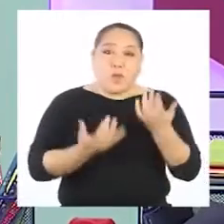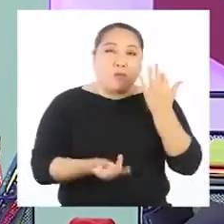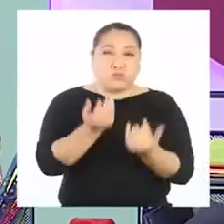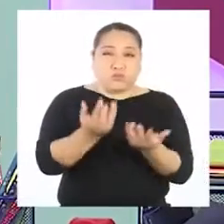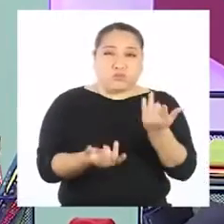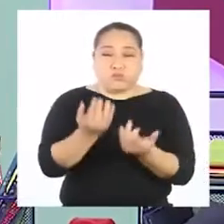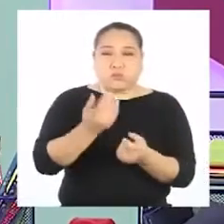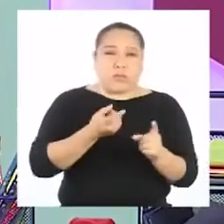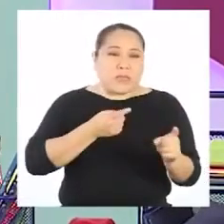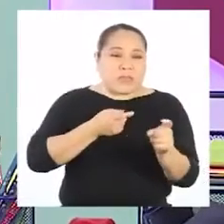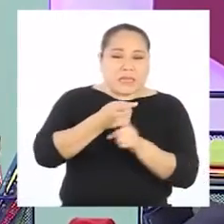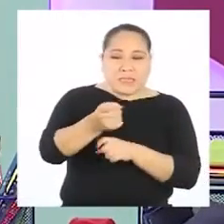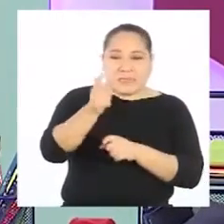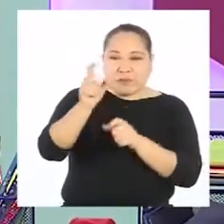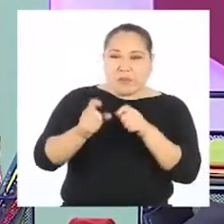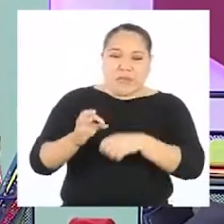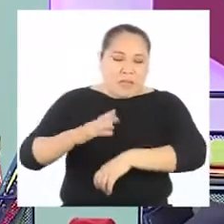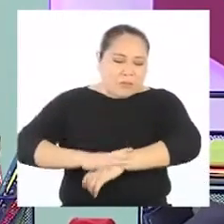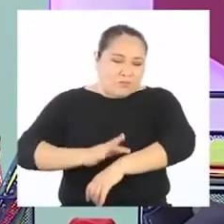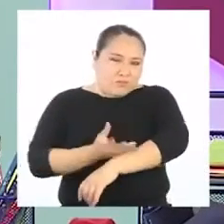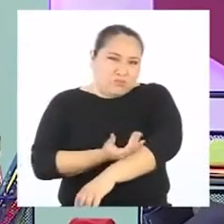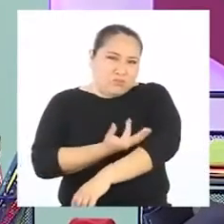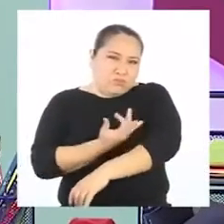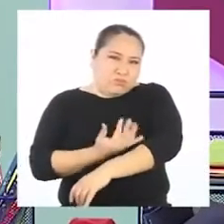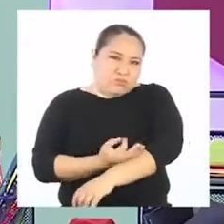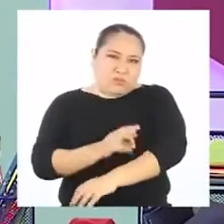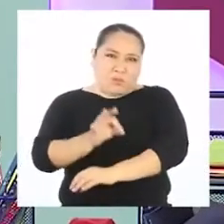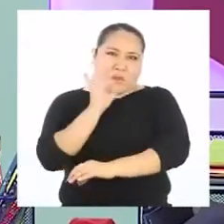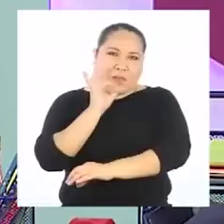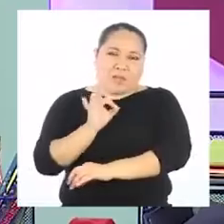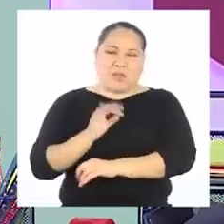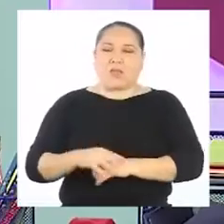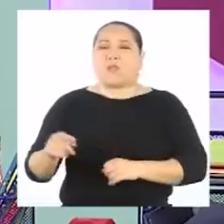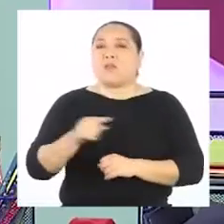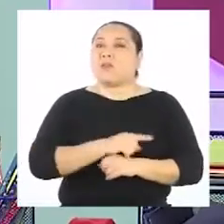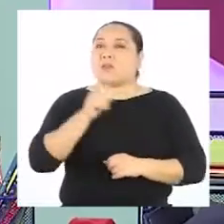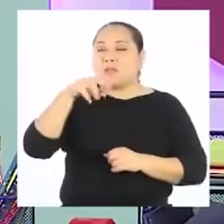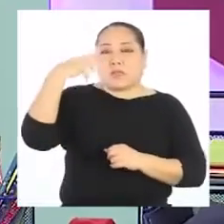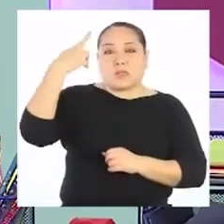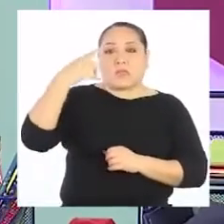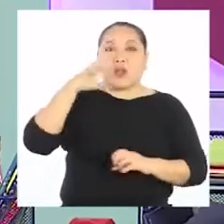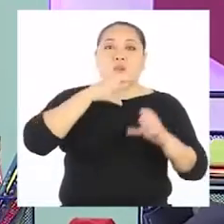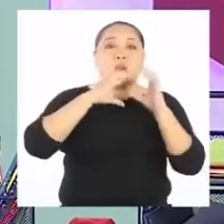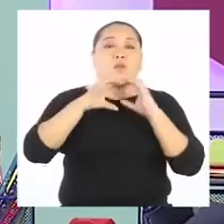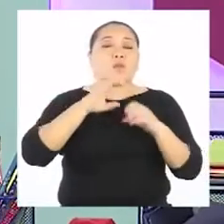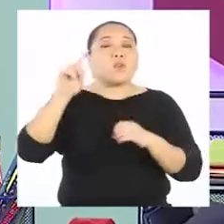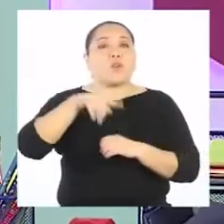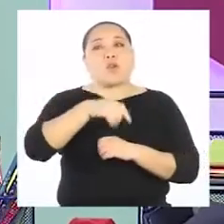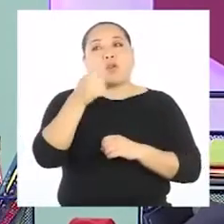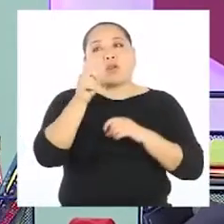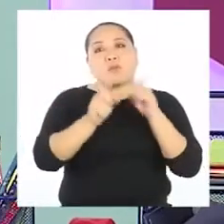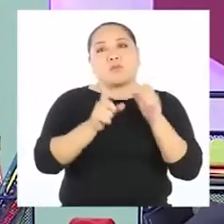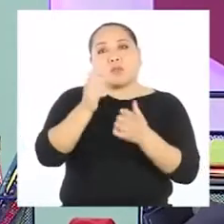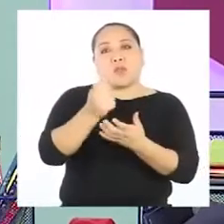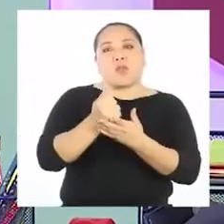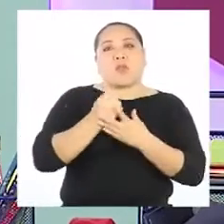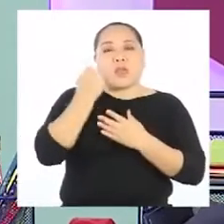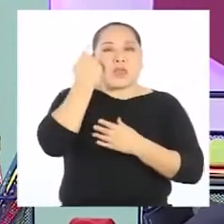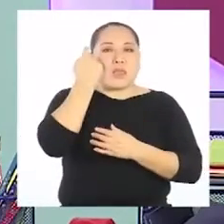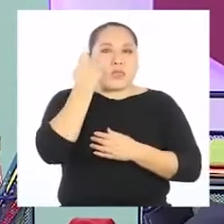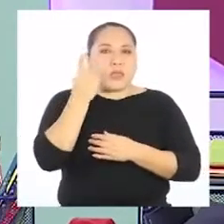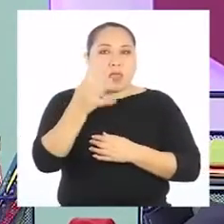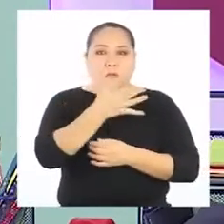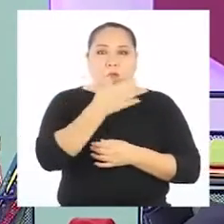ocasionar incendios, lesiones y quemaduras de alta gravedad. Por eso, vamos a conversar con alguien que nos pueda ayudar